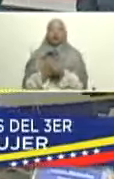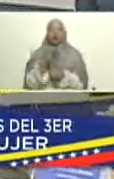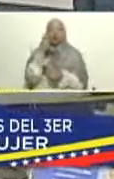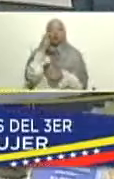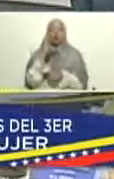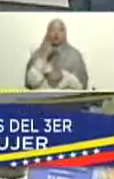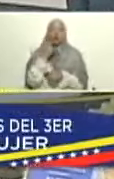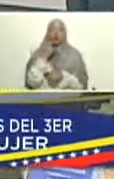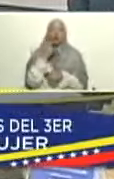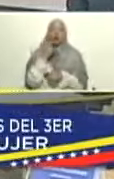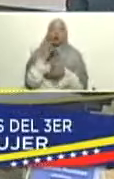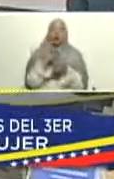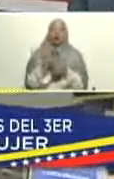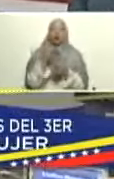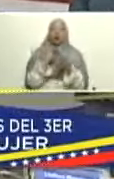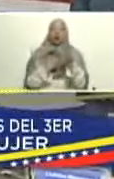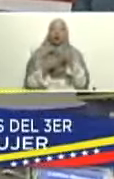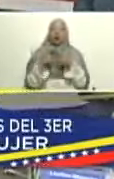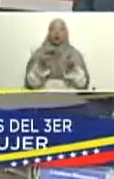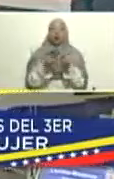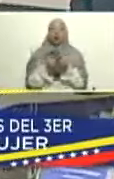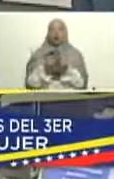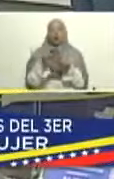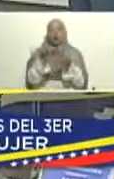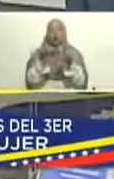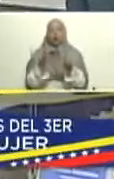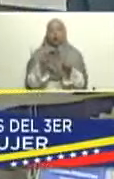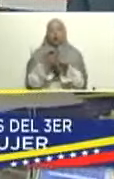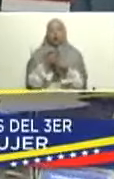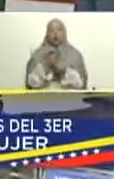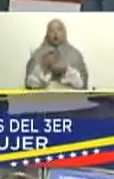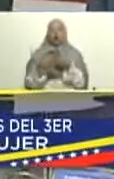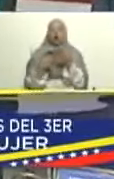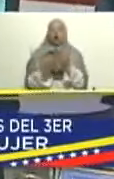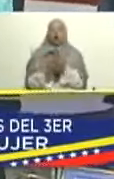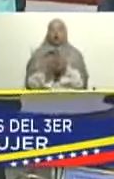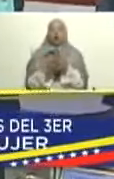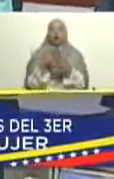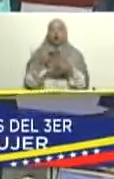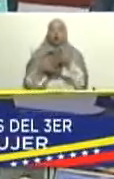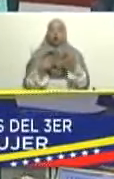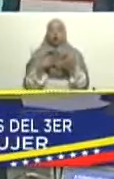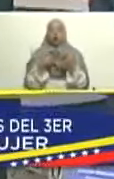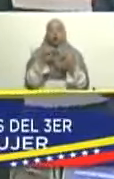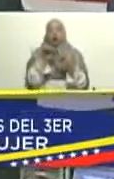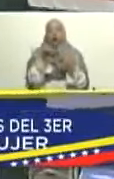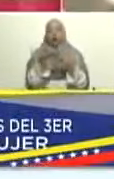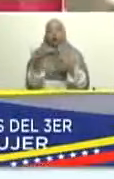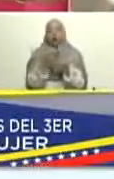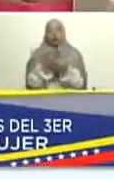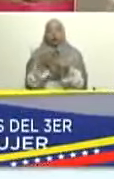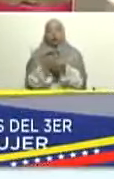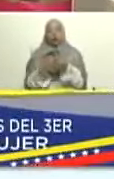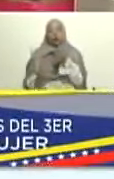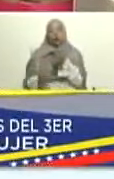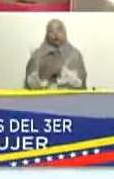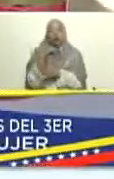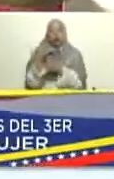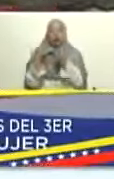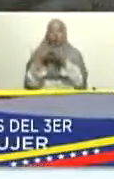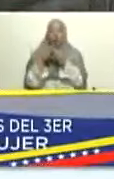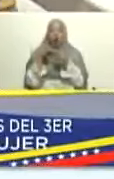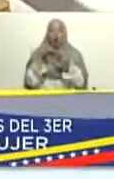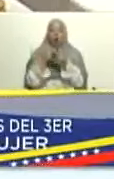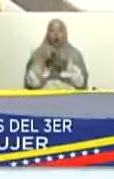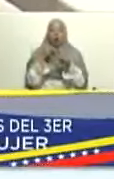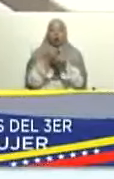chocolatería, pues hacemos, inventamos, colocamos, probamos y así siempre vamos haciendo el laboratorio y vamos innovando. Y tenemos con flores del páramo, que